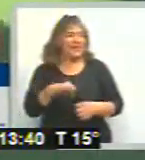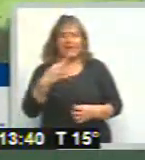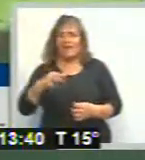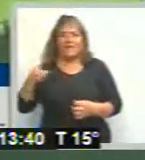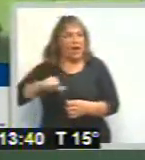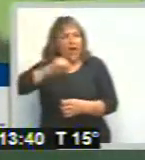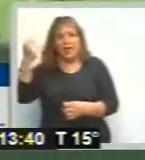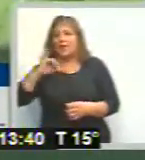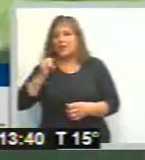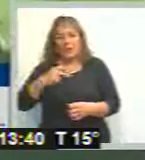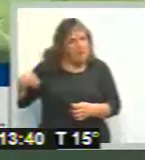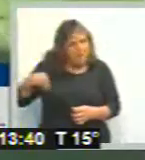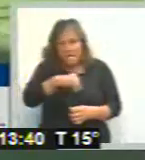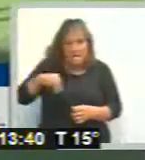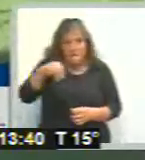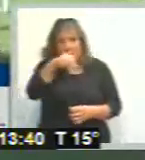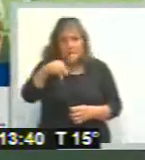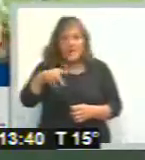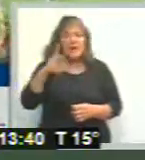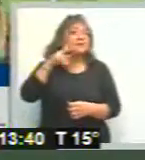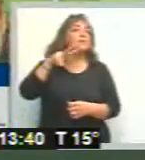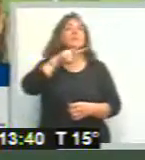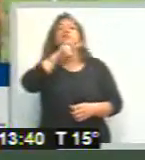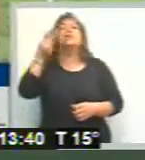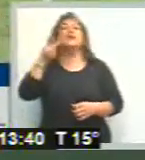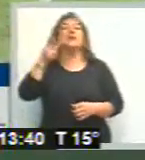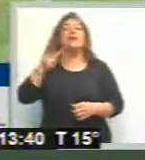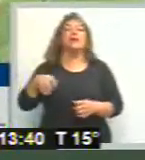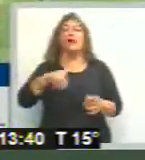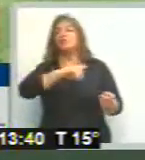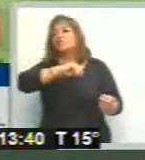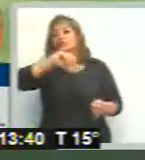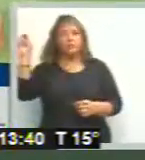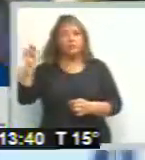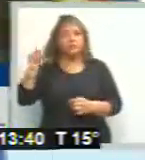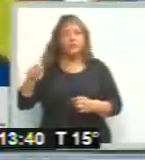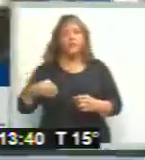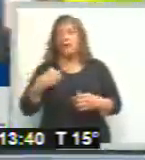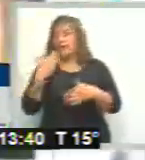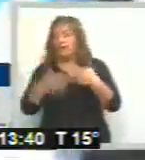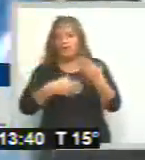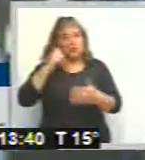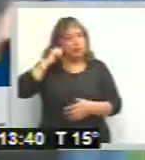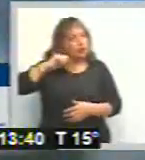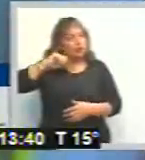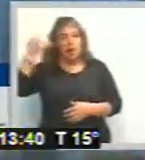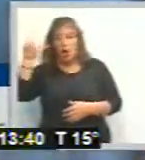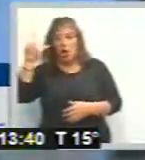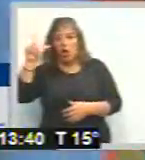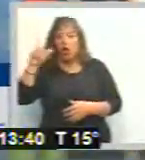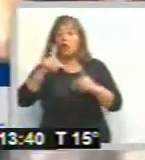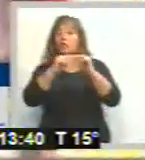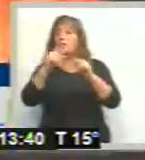octavos de final, Leo Messi a la carrera, levanta la cabeza Di María, gran definición del hombre merengue, el fideo, el número